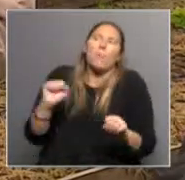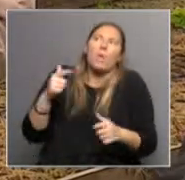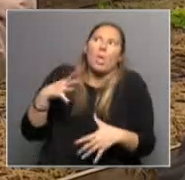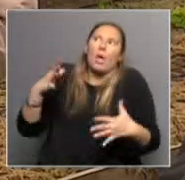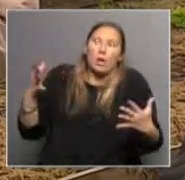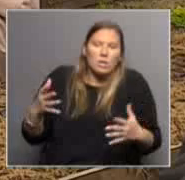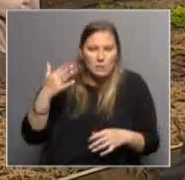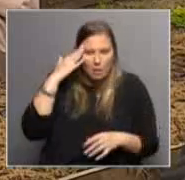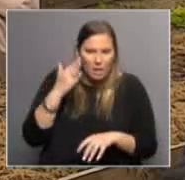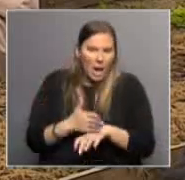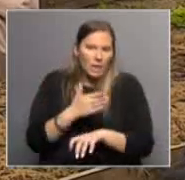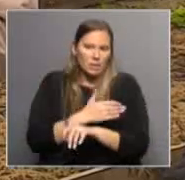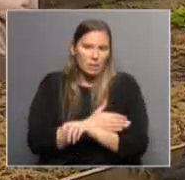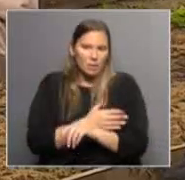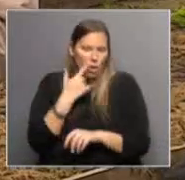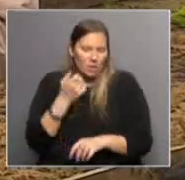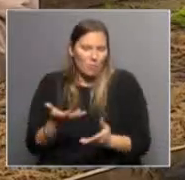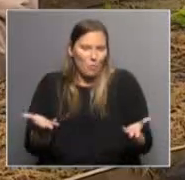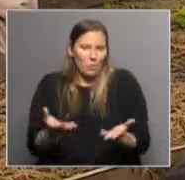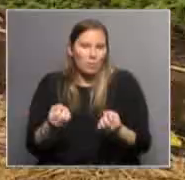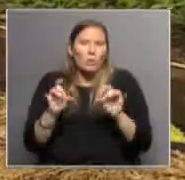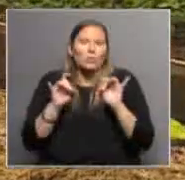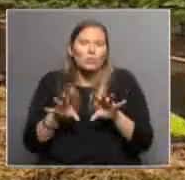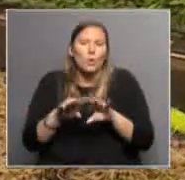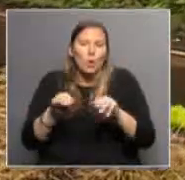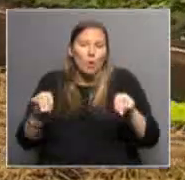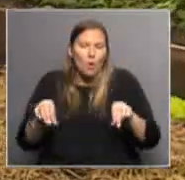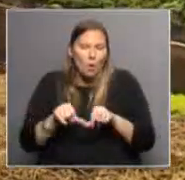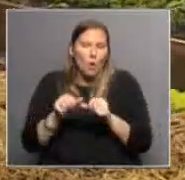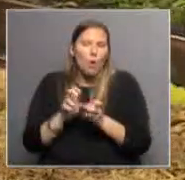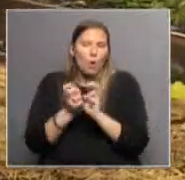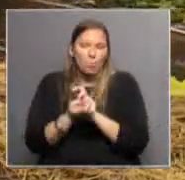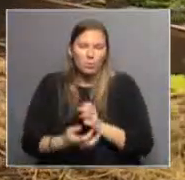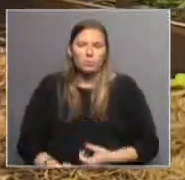compost, nos daríamos cuenta porque es 100% compost.